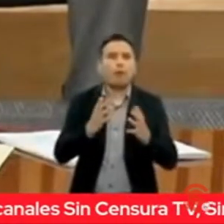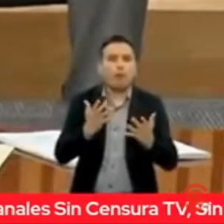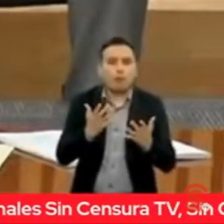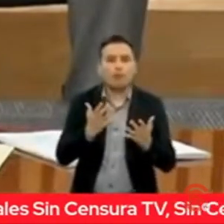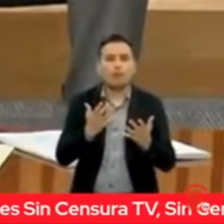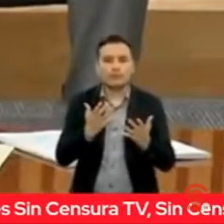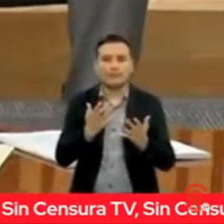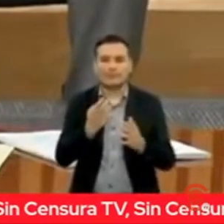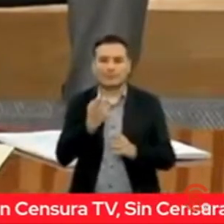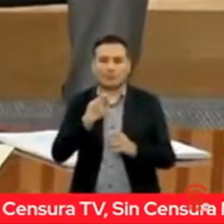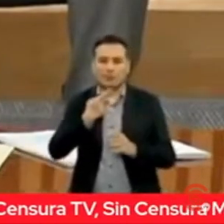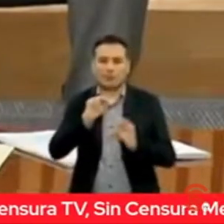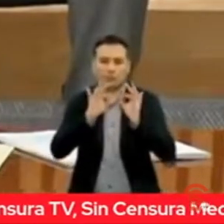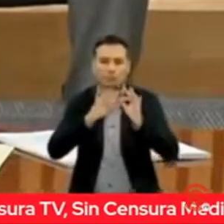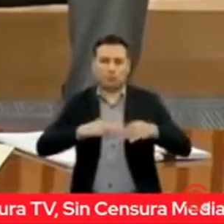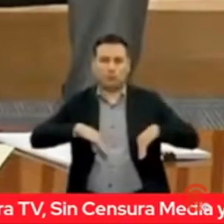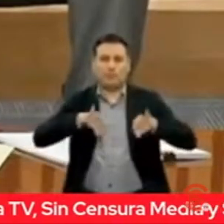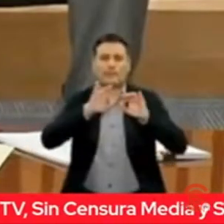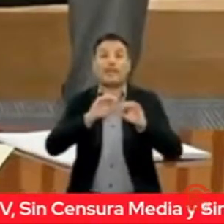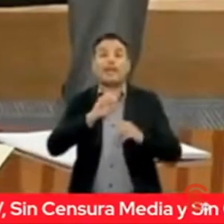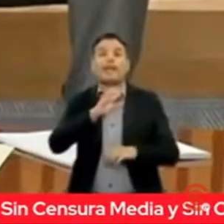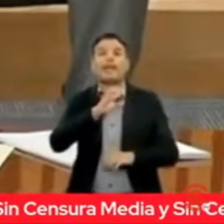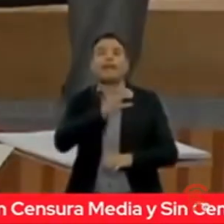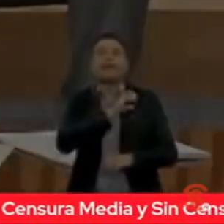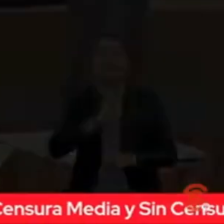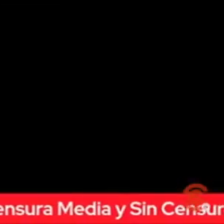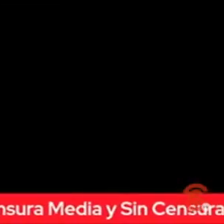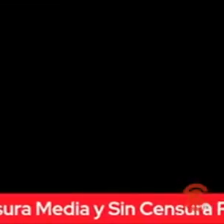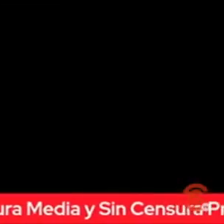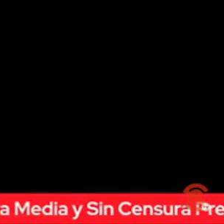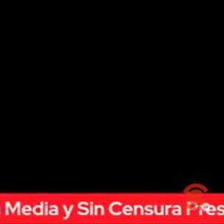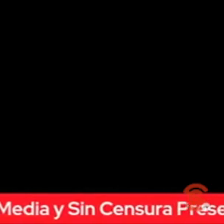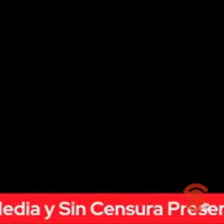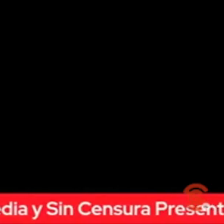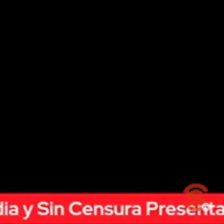sino que lo relevante es el beneficio que le generó a la parte obligada.